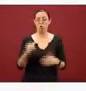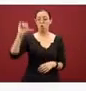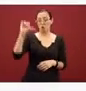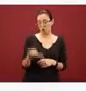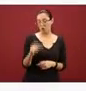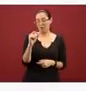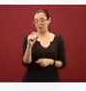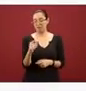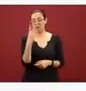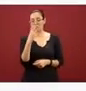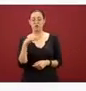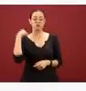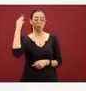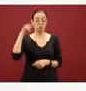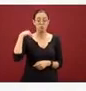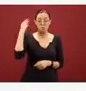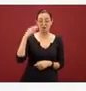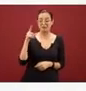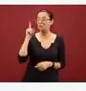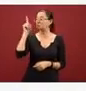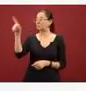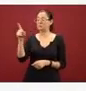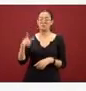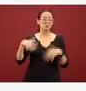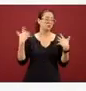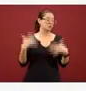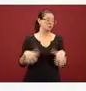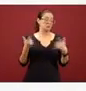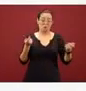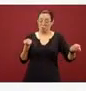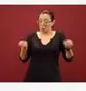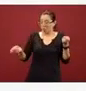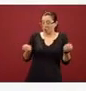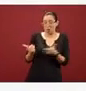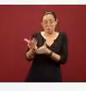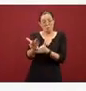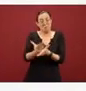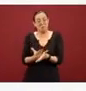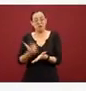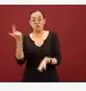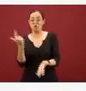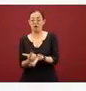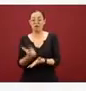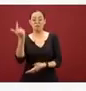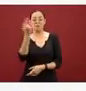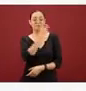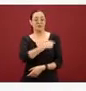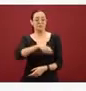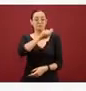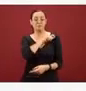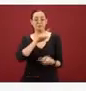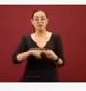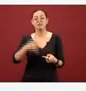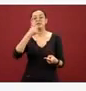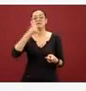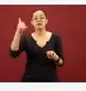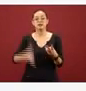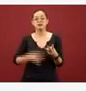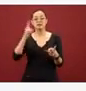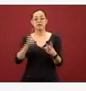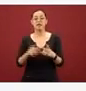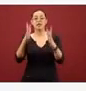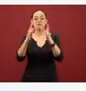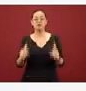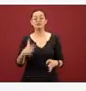marzo, están enfrentando los más grandes retos de control de la epidemia. España, Italia, Francia,